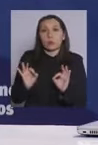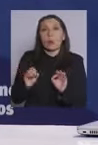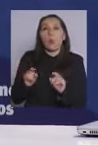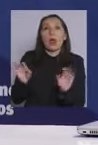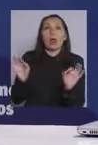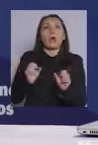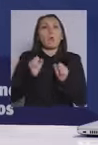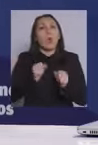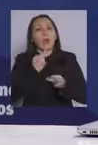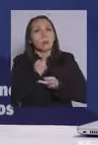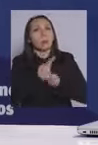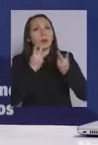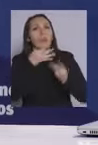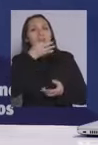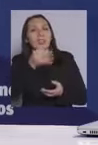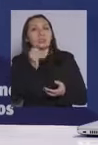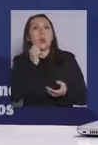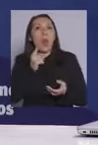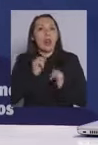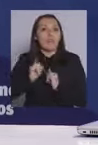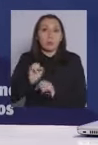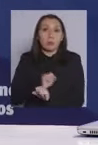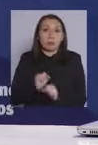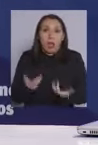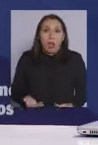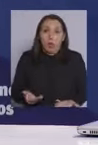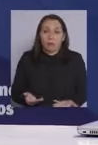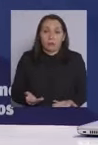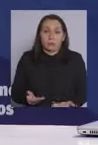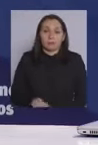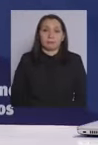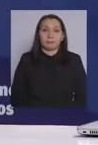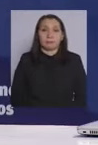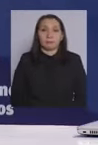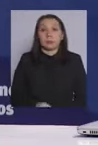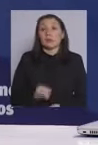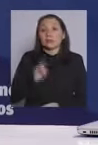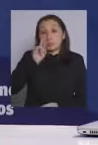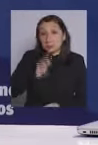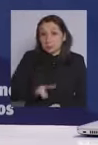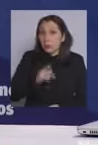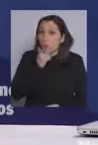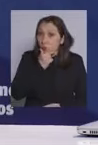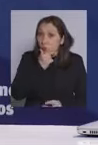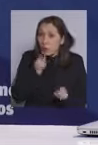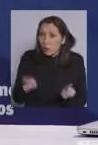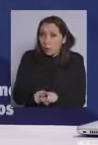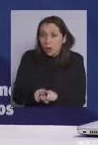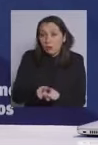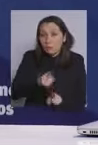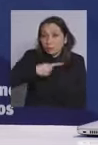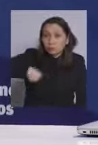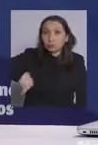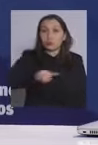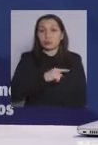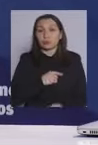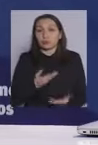ni razones para poder comunicar esa información. Sin lugar a dudas, que para